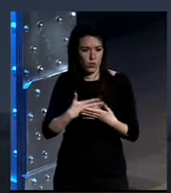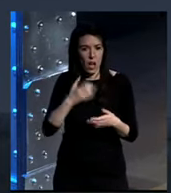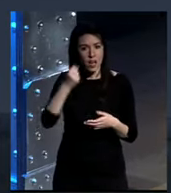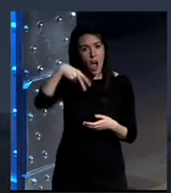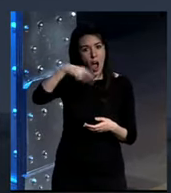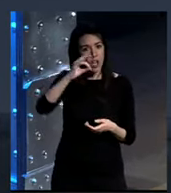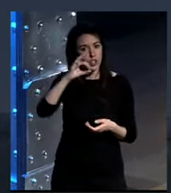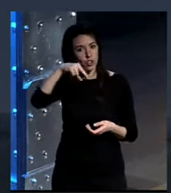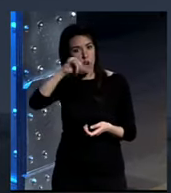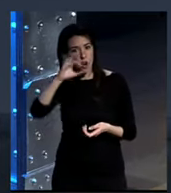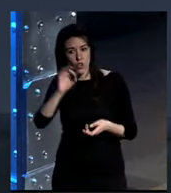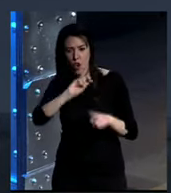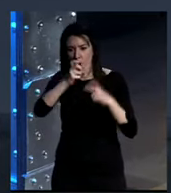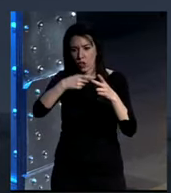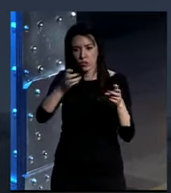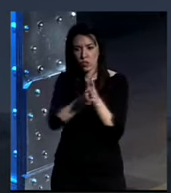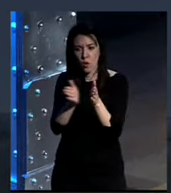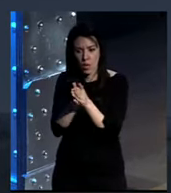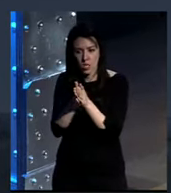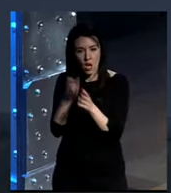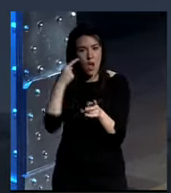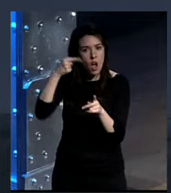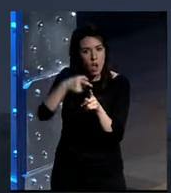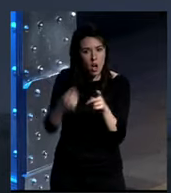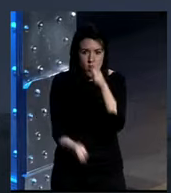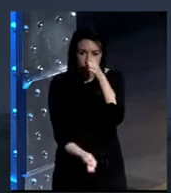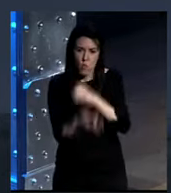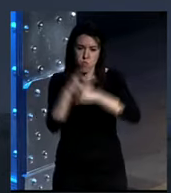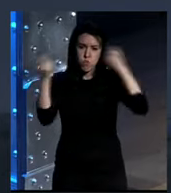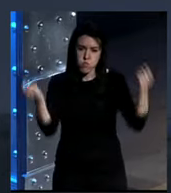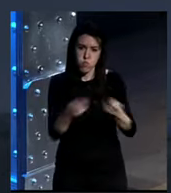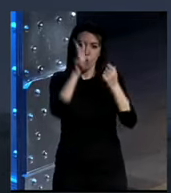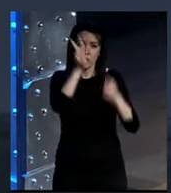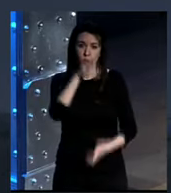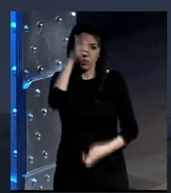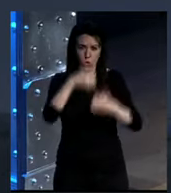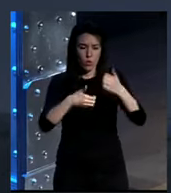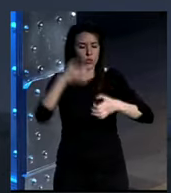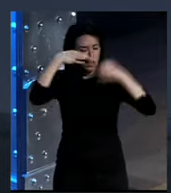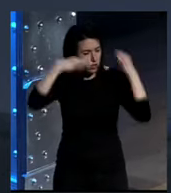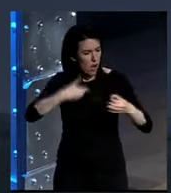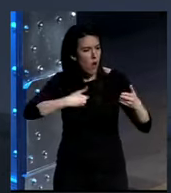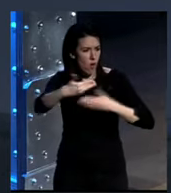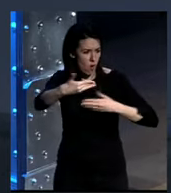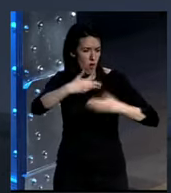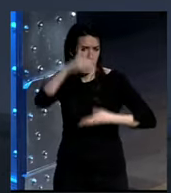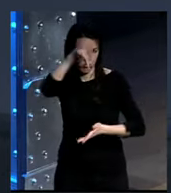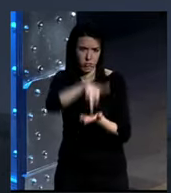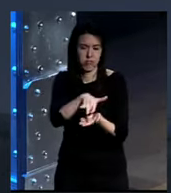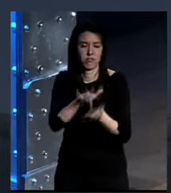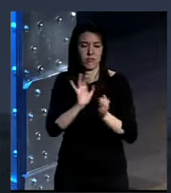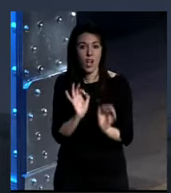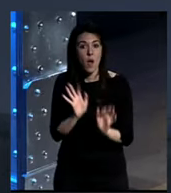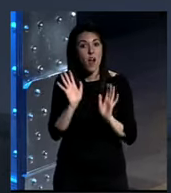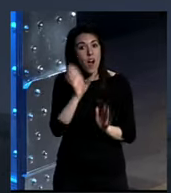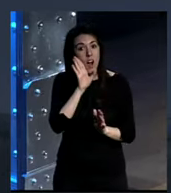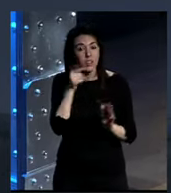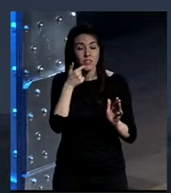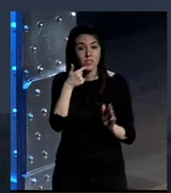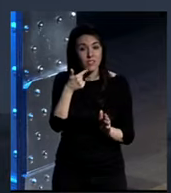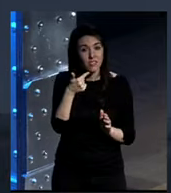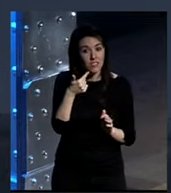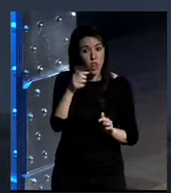compañeros aquí, para, como sea, sacar y lanzar el segundo concurso, que seguro que lo haremos. Pero, como decía, el día